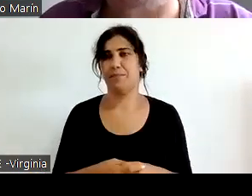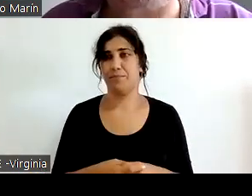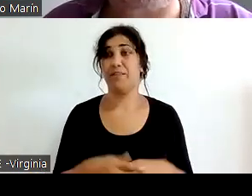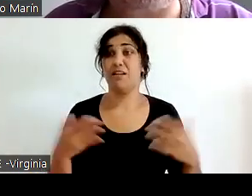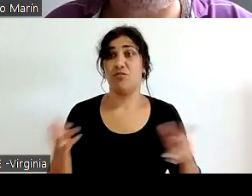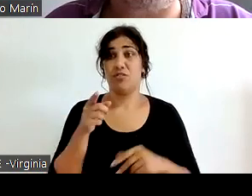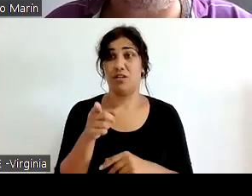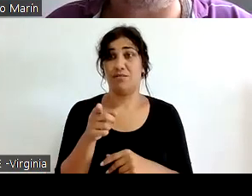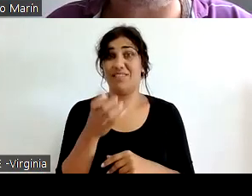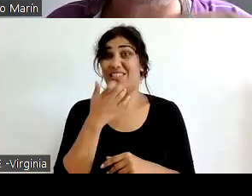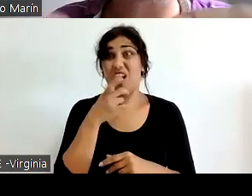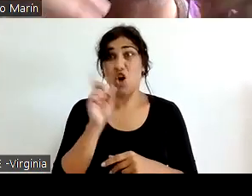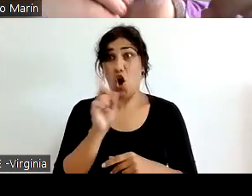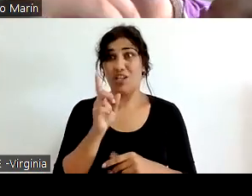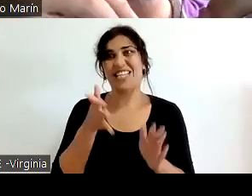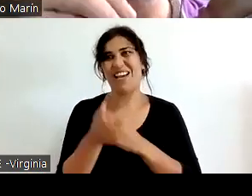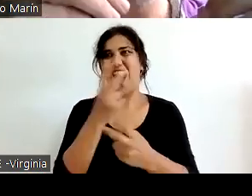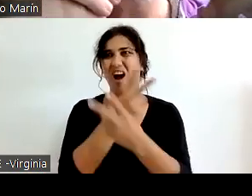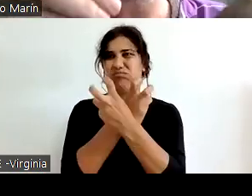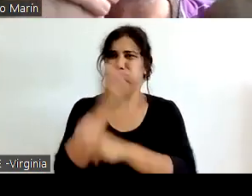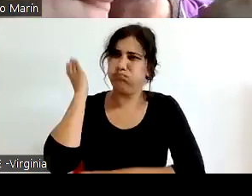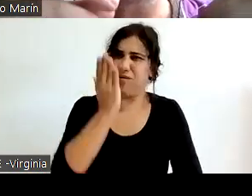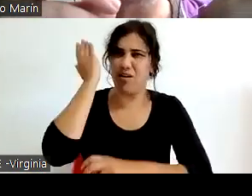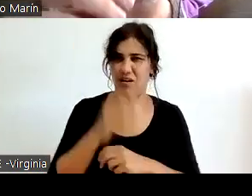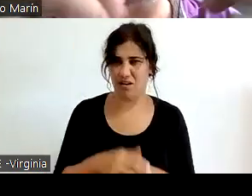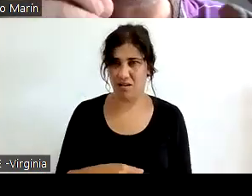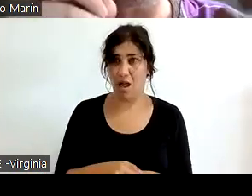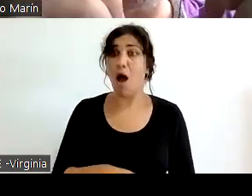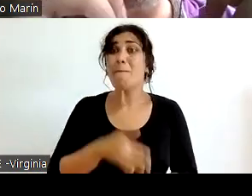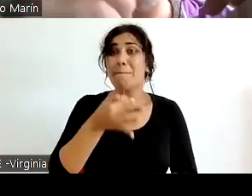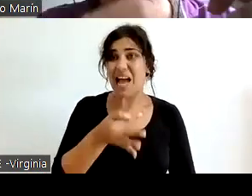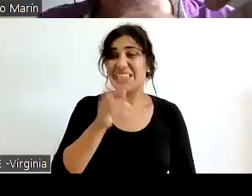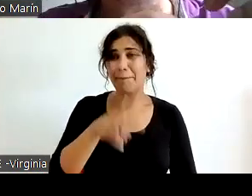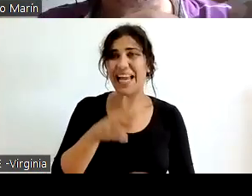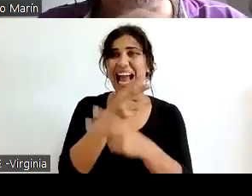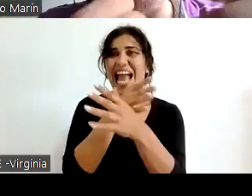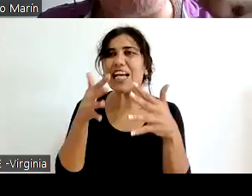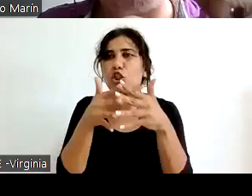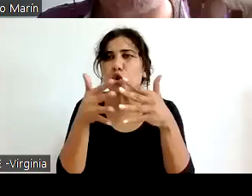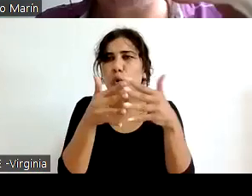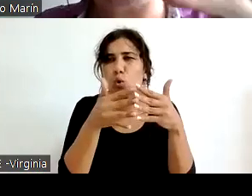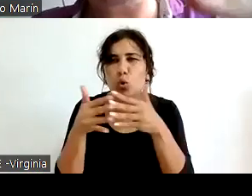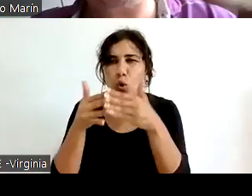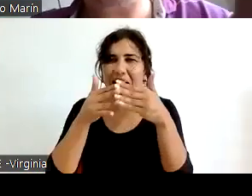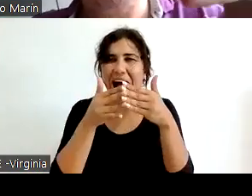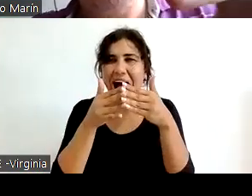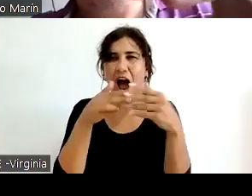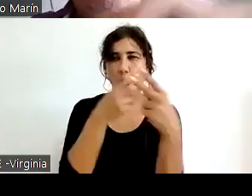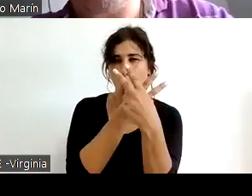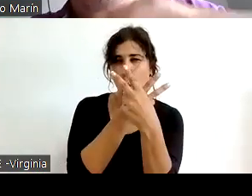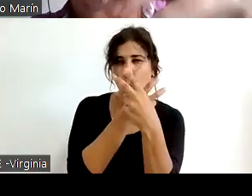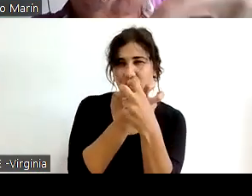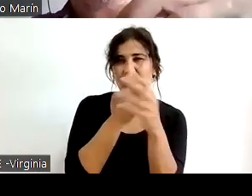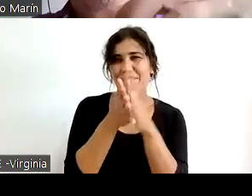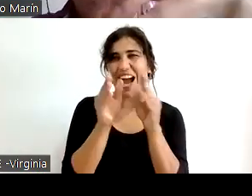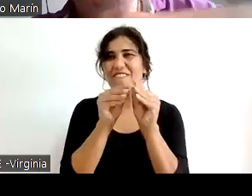perjudican a los huesos. Perjudican a los huesos y perjudican en esencia las estructuras donde el esqueleto es más